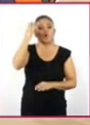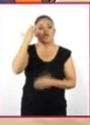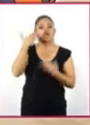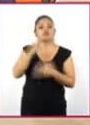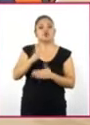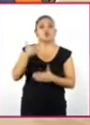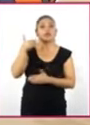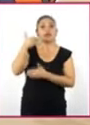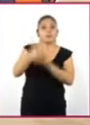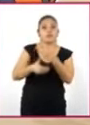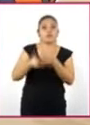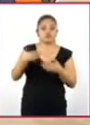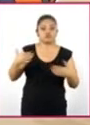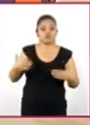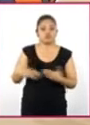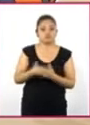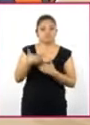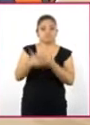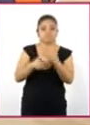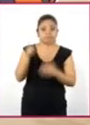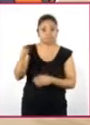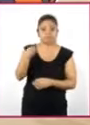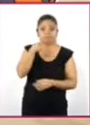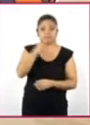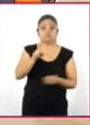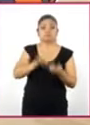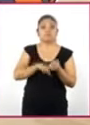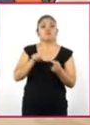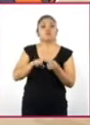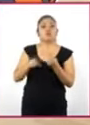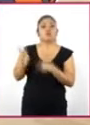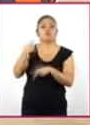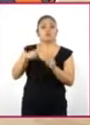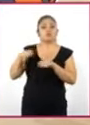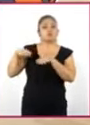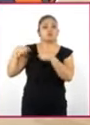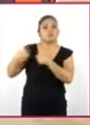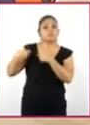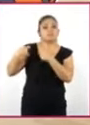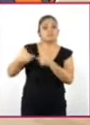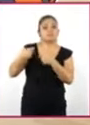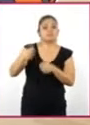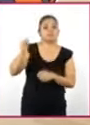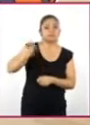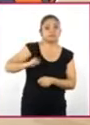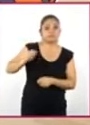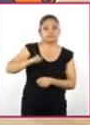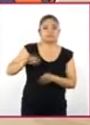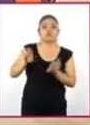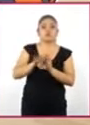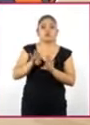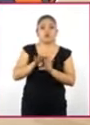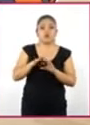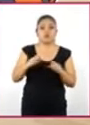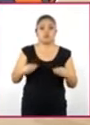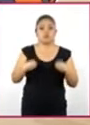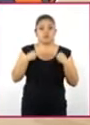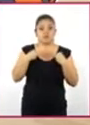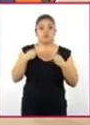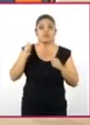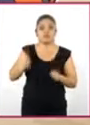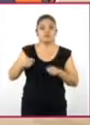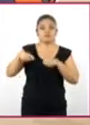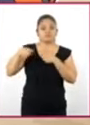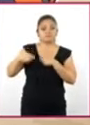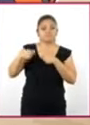especies evolucionan por un proceso que llamó selección natural. La evolución de las especies